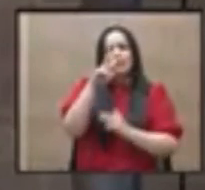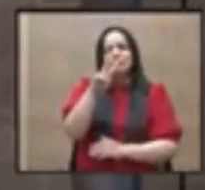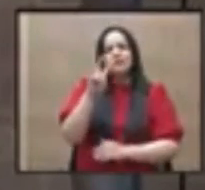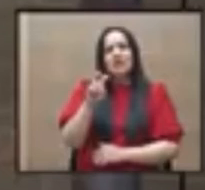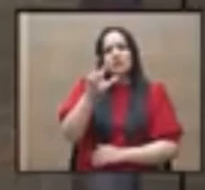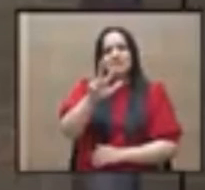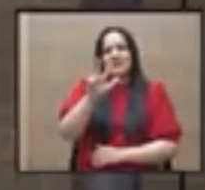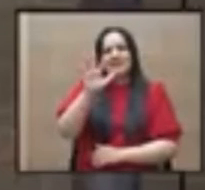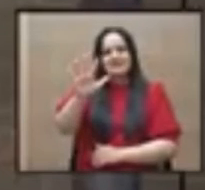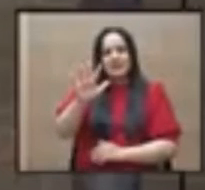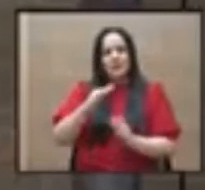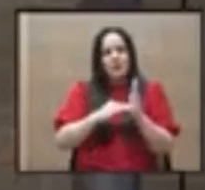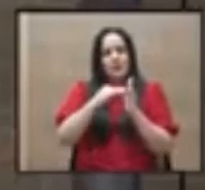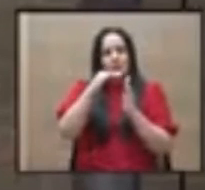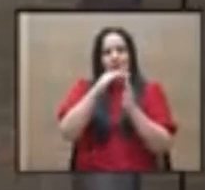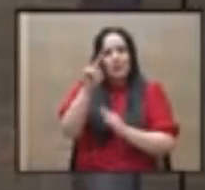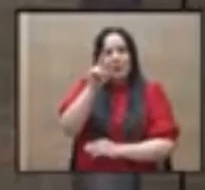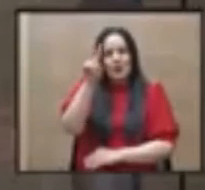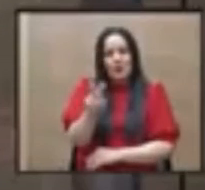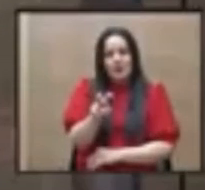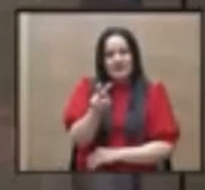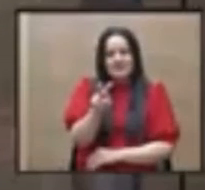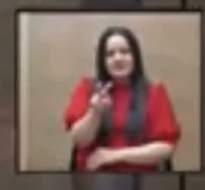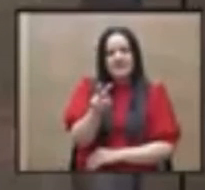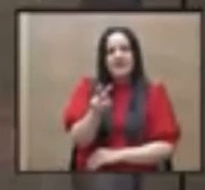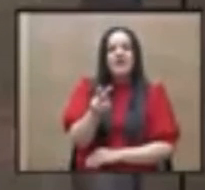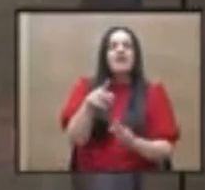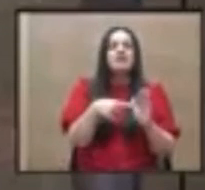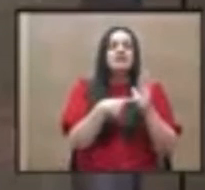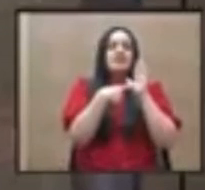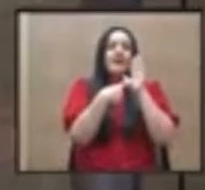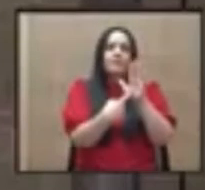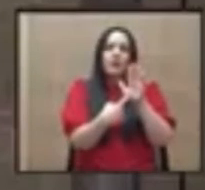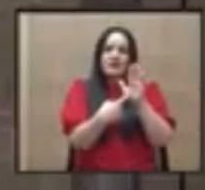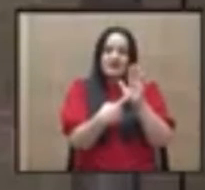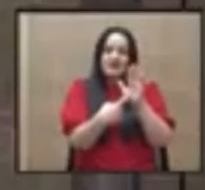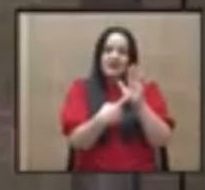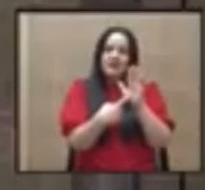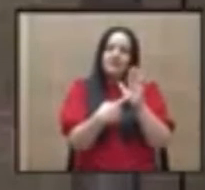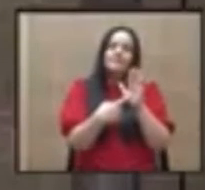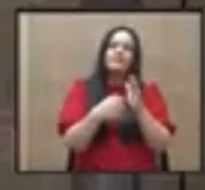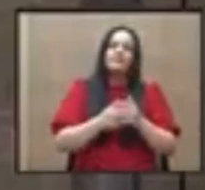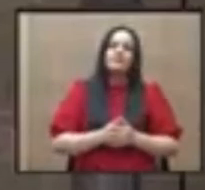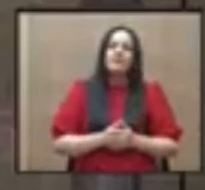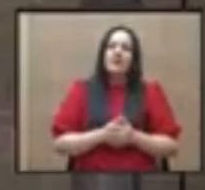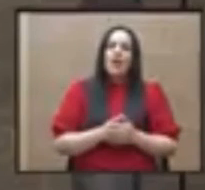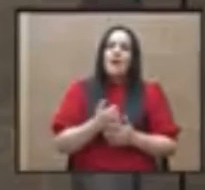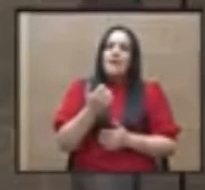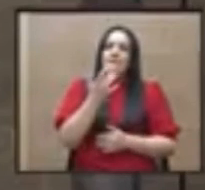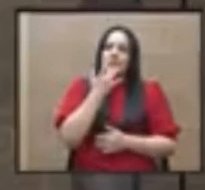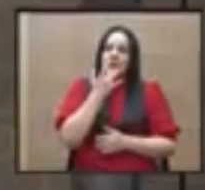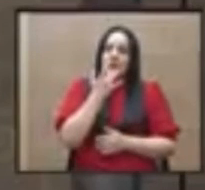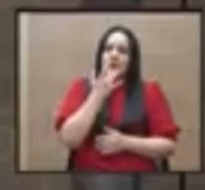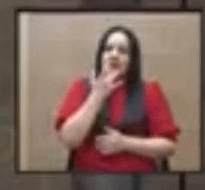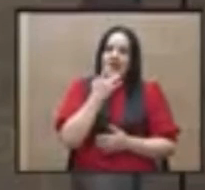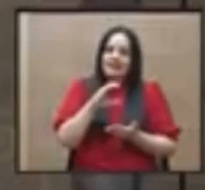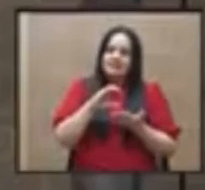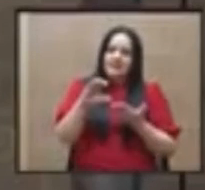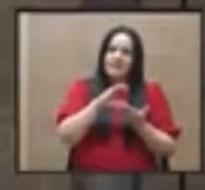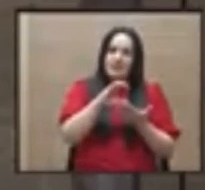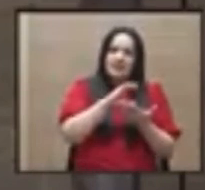25.235 millones de colones, lo cual demuestra las prioridades invertidas